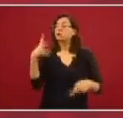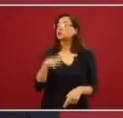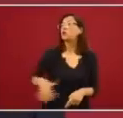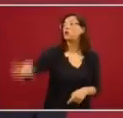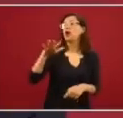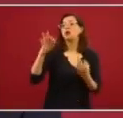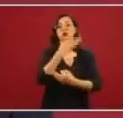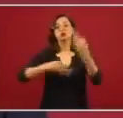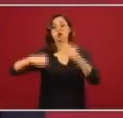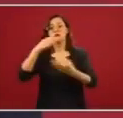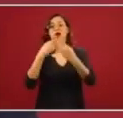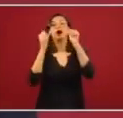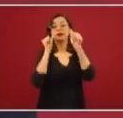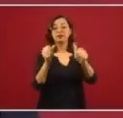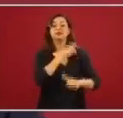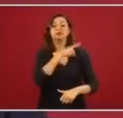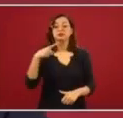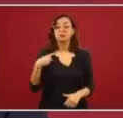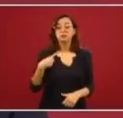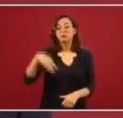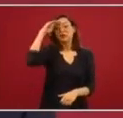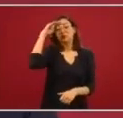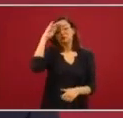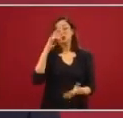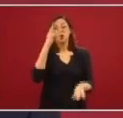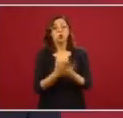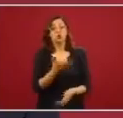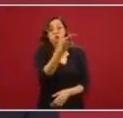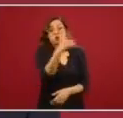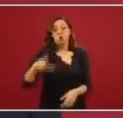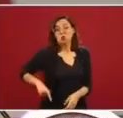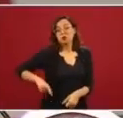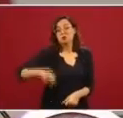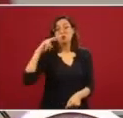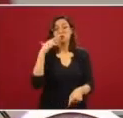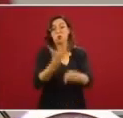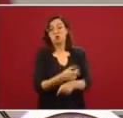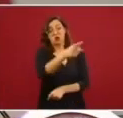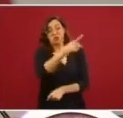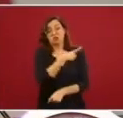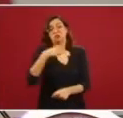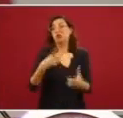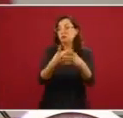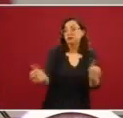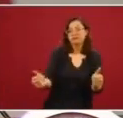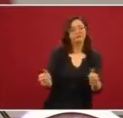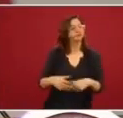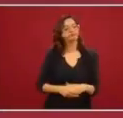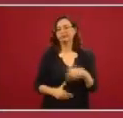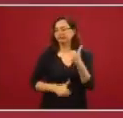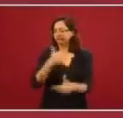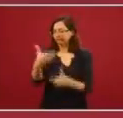se puede pensar que solamente desde el aparato estatal se va a poder dar solución a todo lo que vamos a